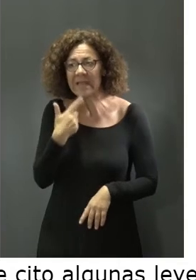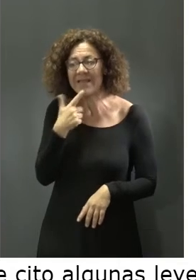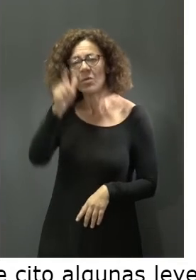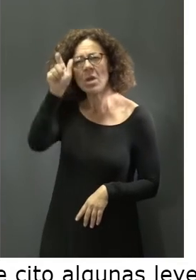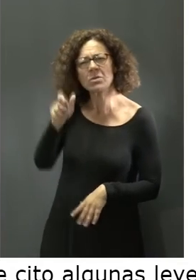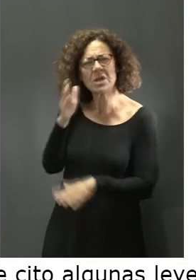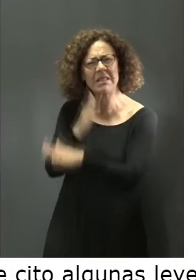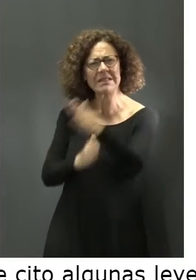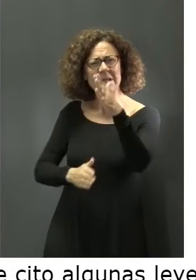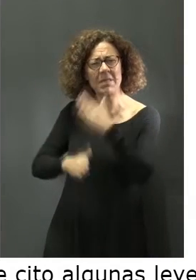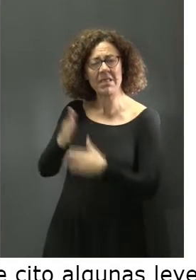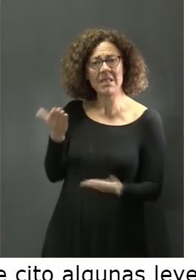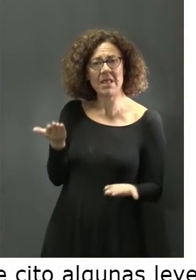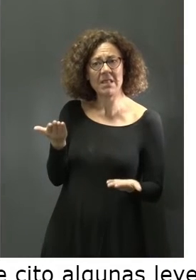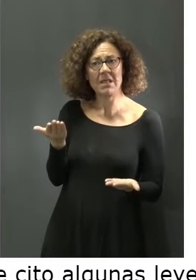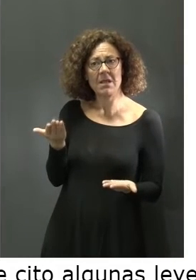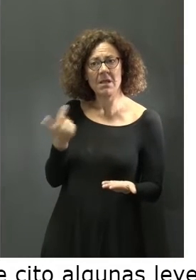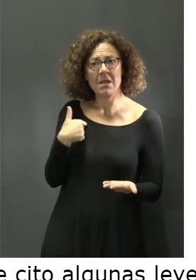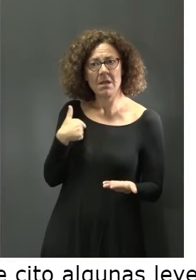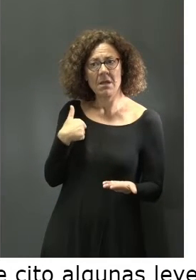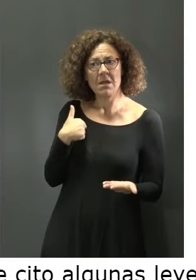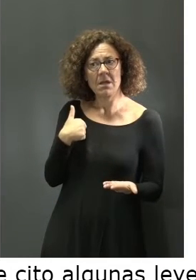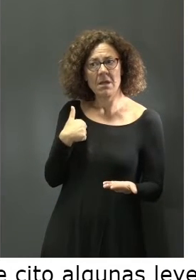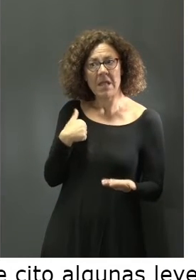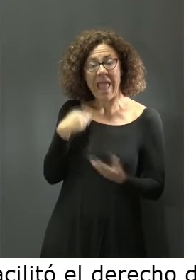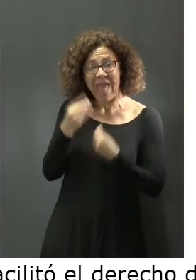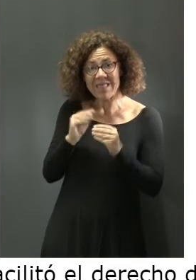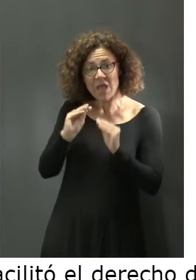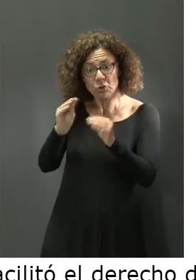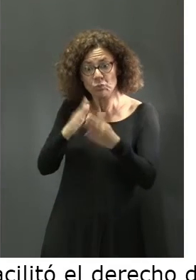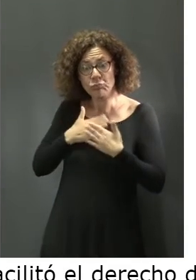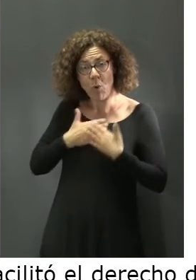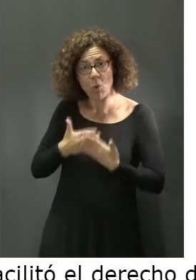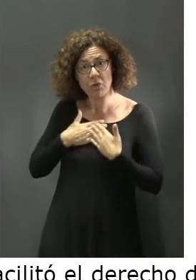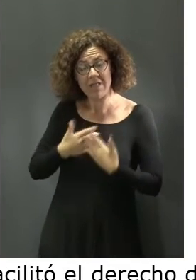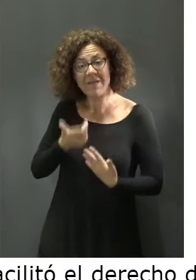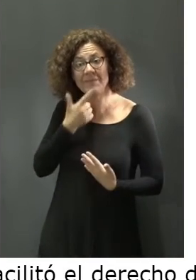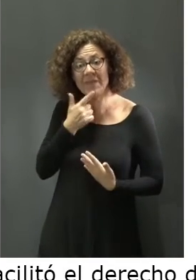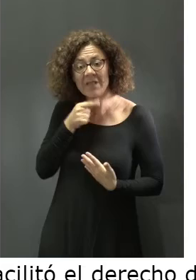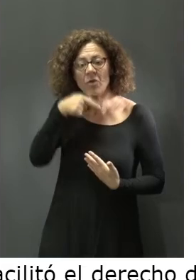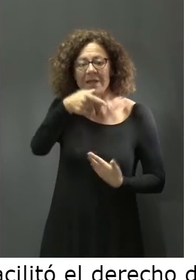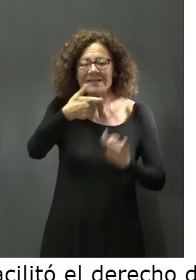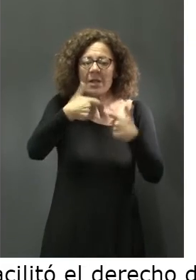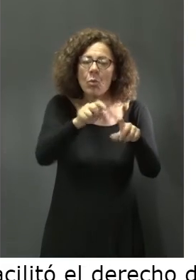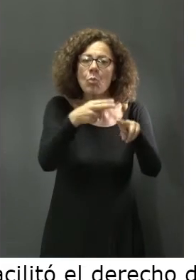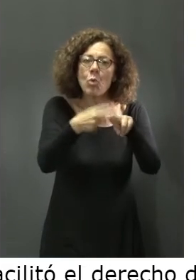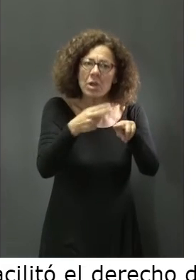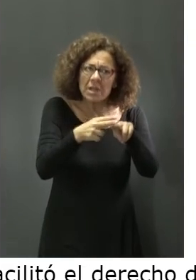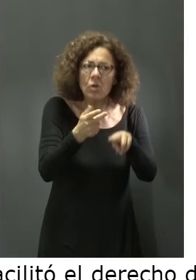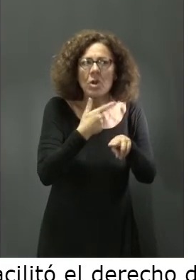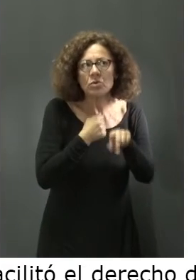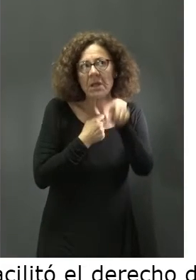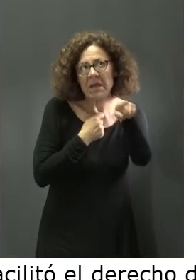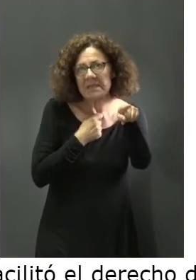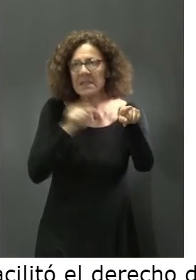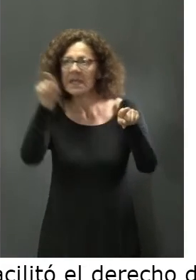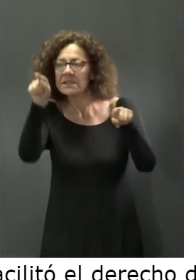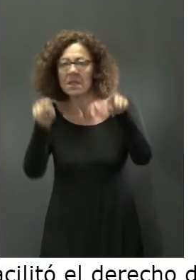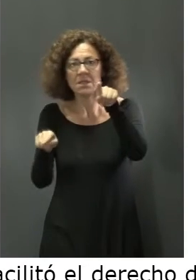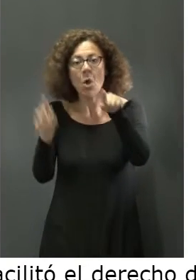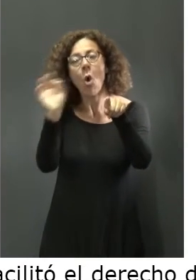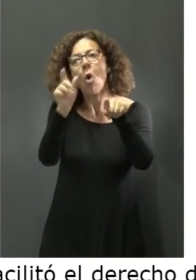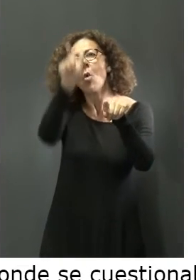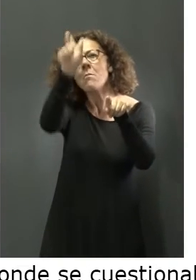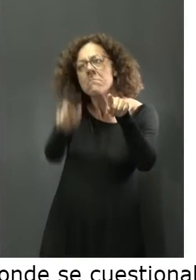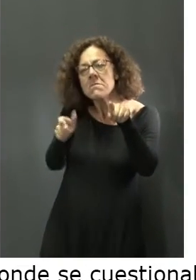con discapacidad que emitía una voluntad diciendo que tal partido político le gustaba más que otro o tal